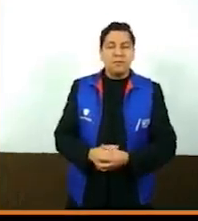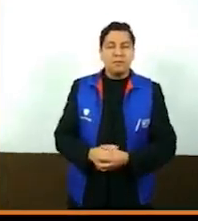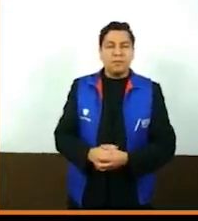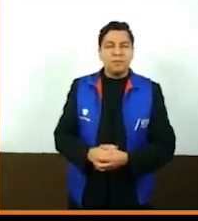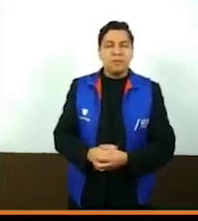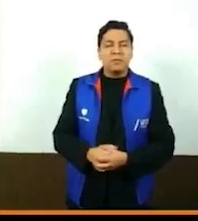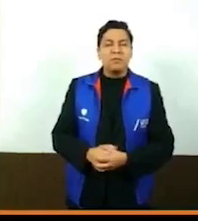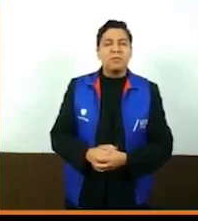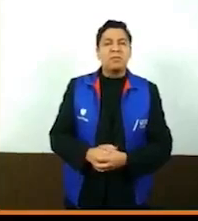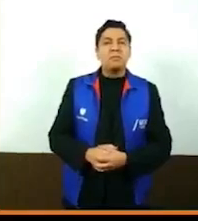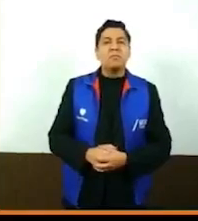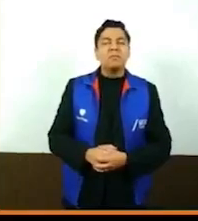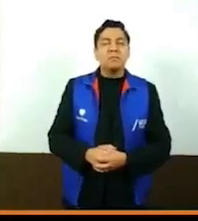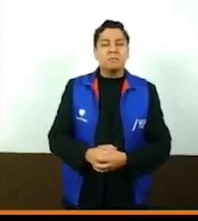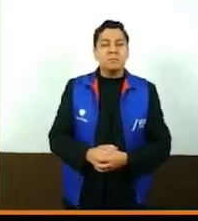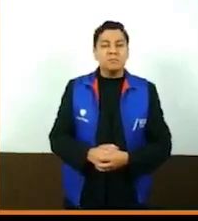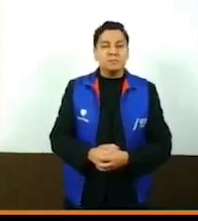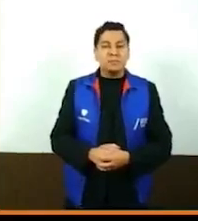Gracias.